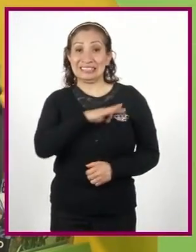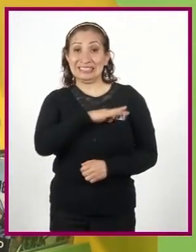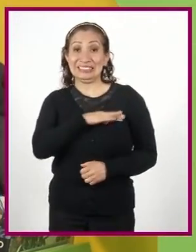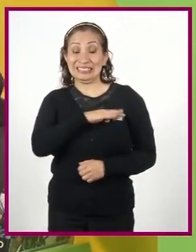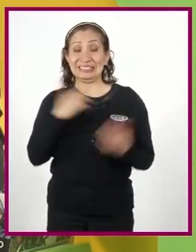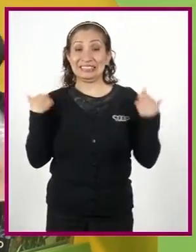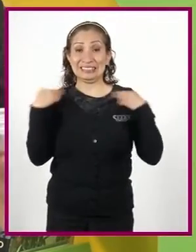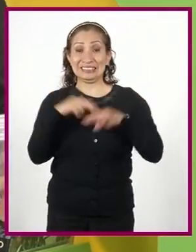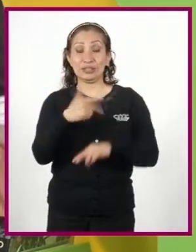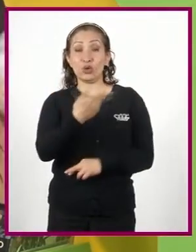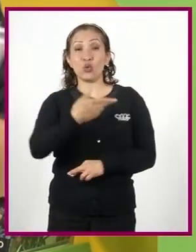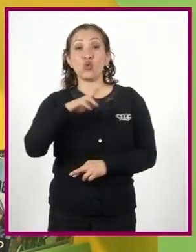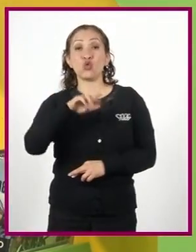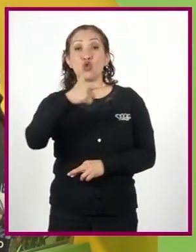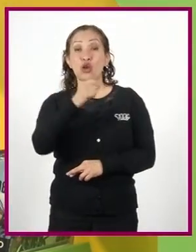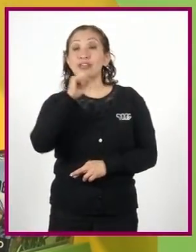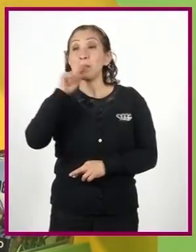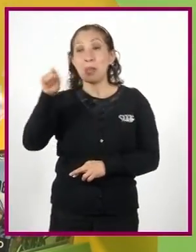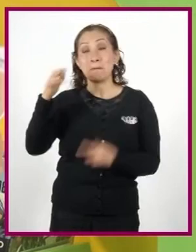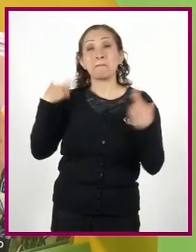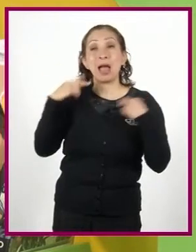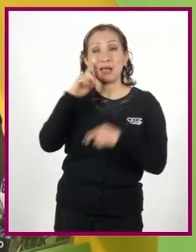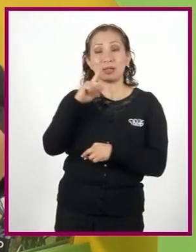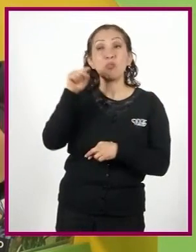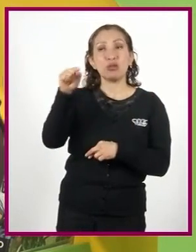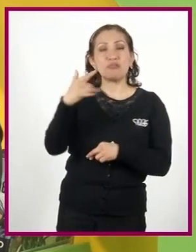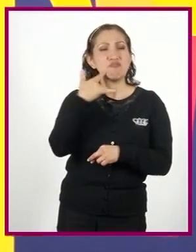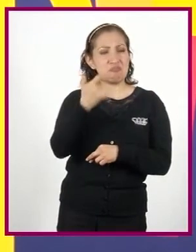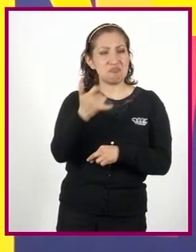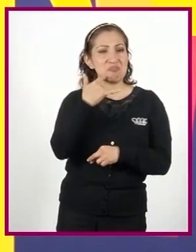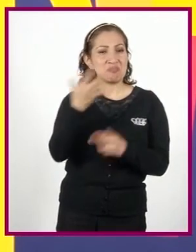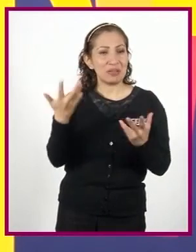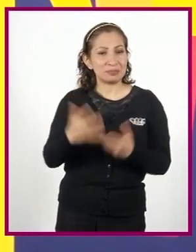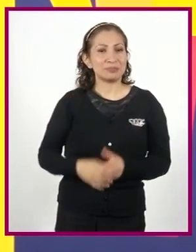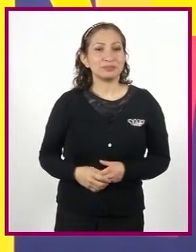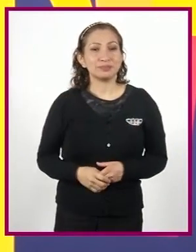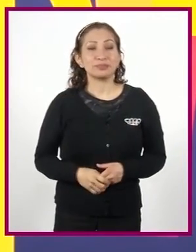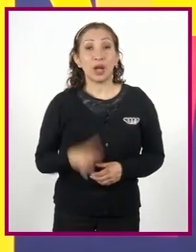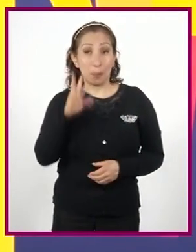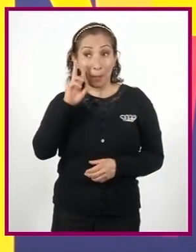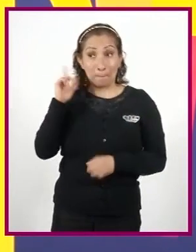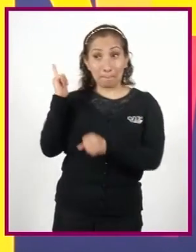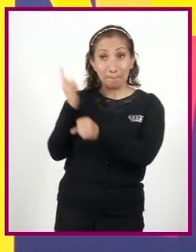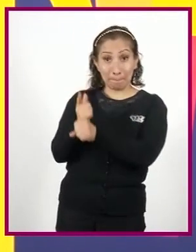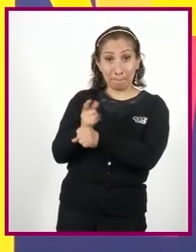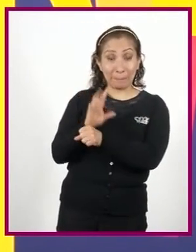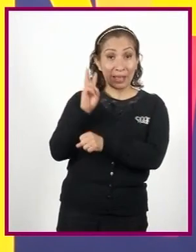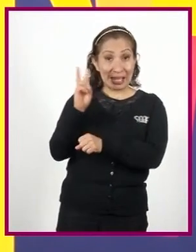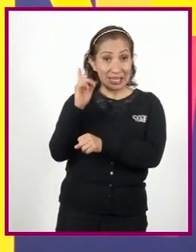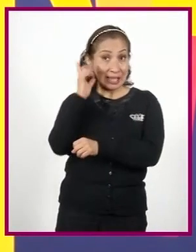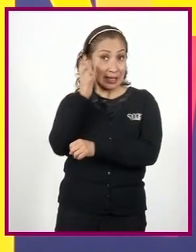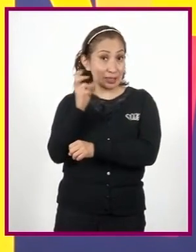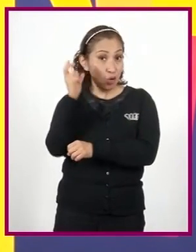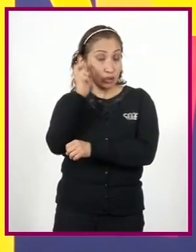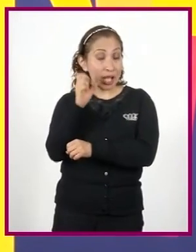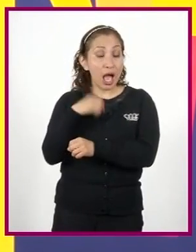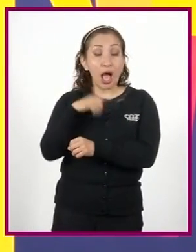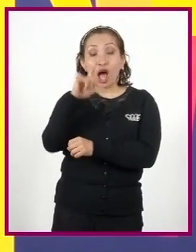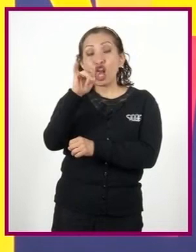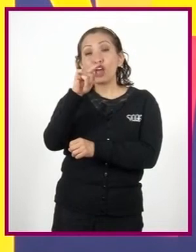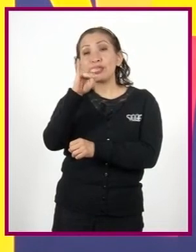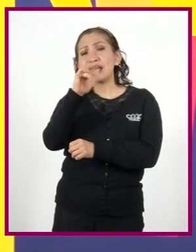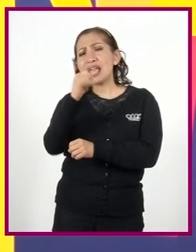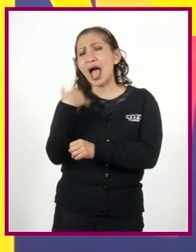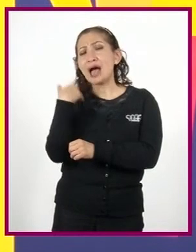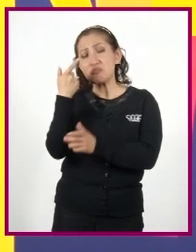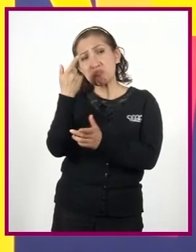Felicidades, Hugo, y también a ti, Cintia, por tu esfuerzo. Como han podido ver y escuchar, la lotería resulta ser